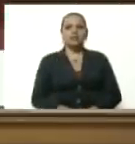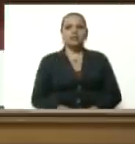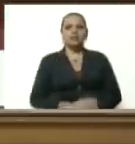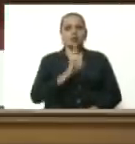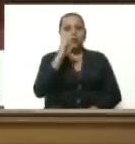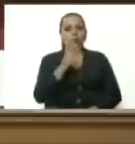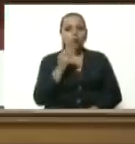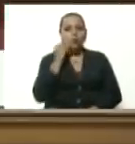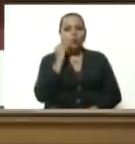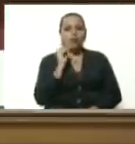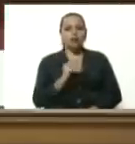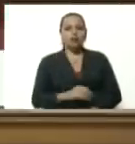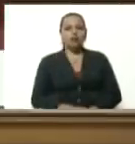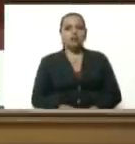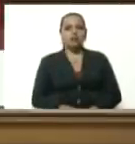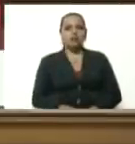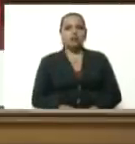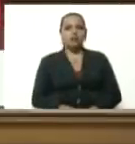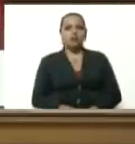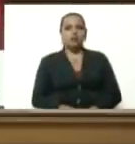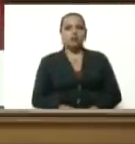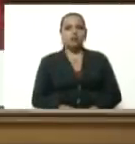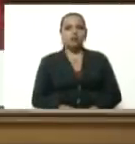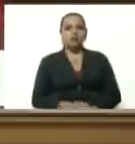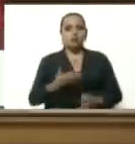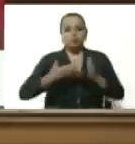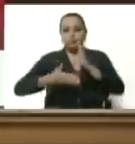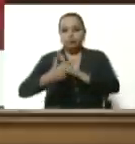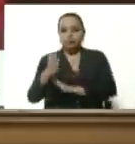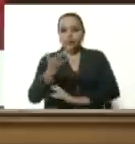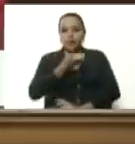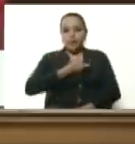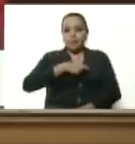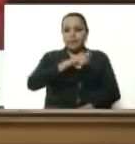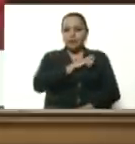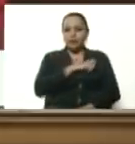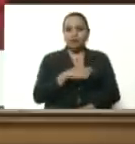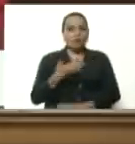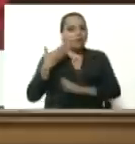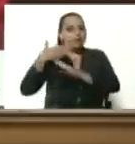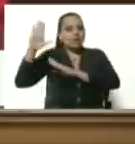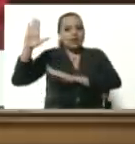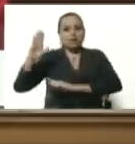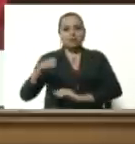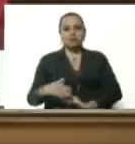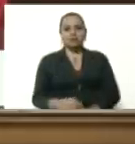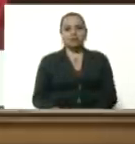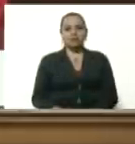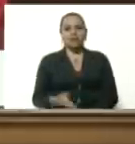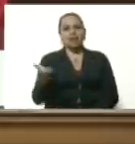un joven, mandaba a los españoles para donde tenía que mandarlos hace tiempo,